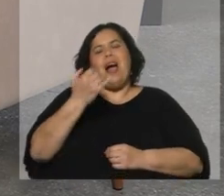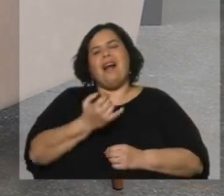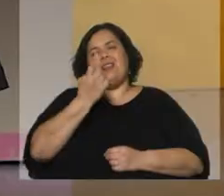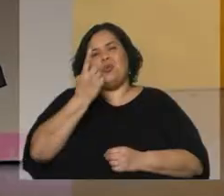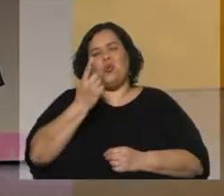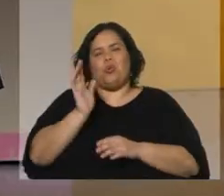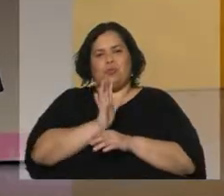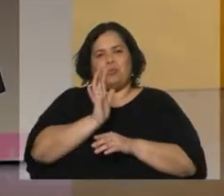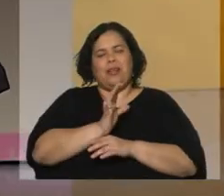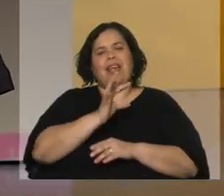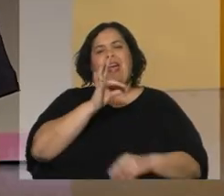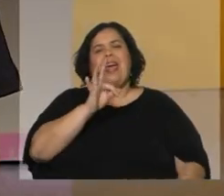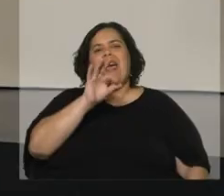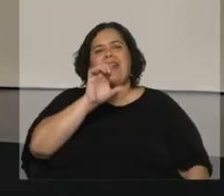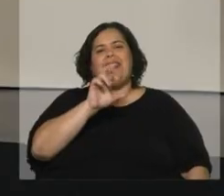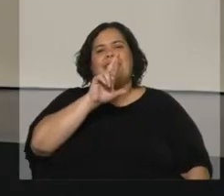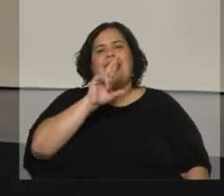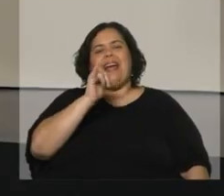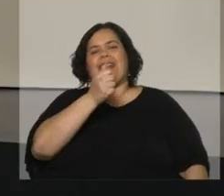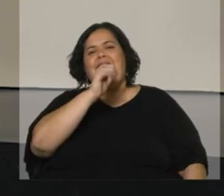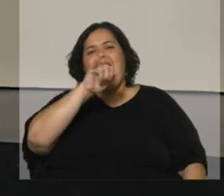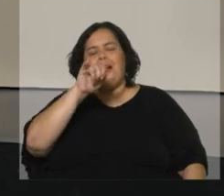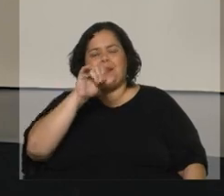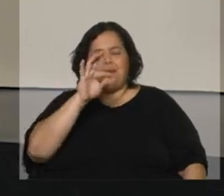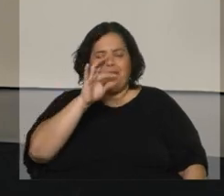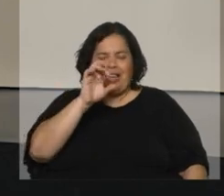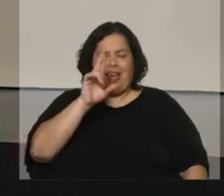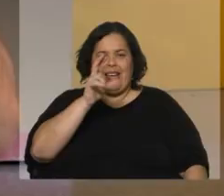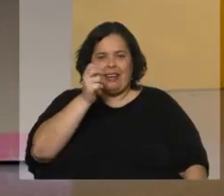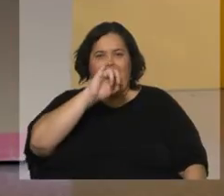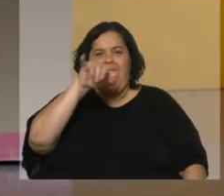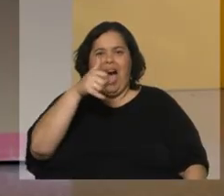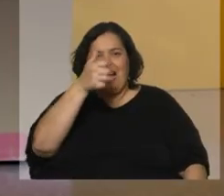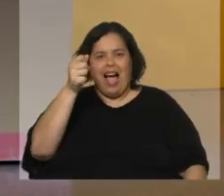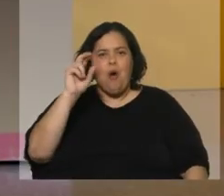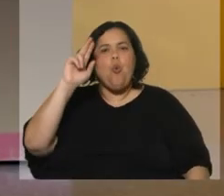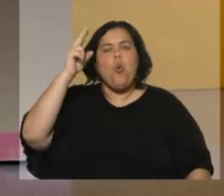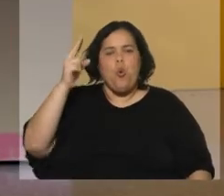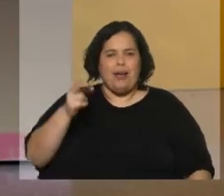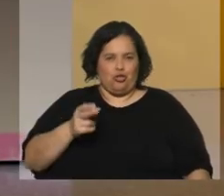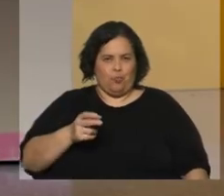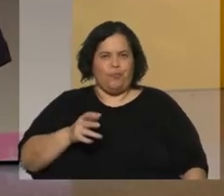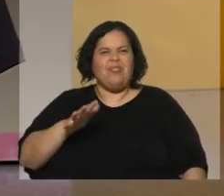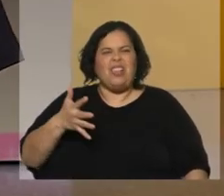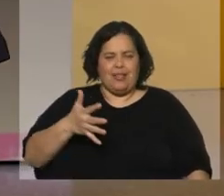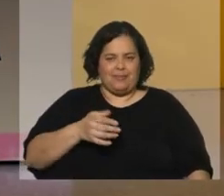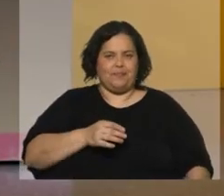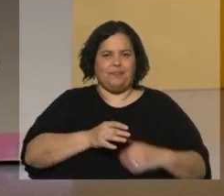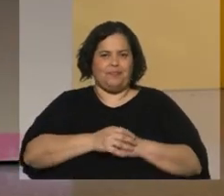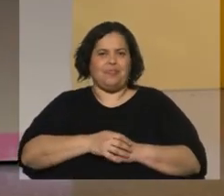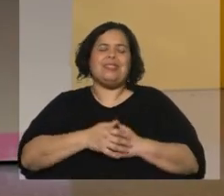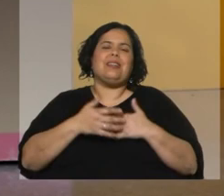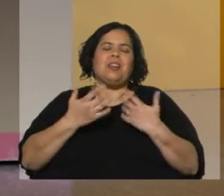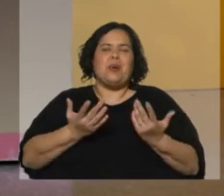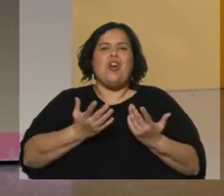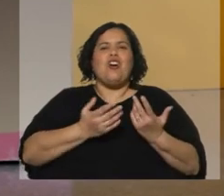eso en realidad tiene que ver con eso Bueno Háblame un poquito del terraja a ver bueno el terraja nuestro bueno básicamente tiene que